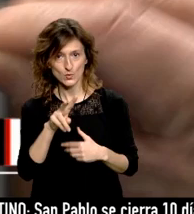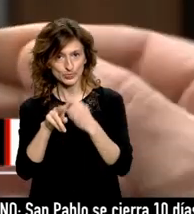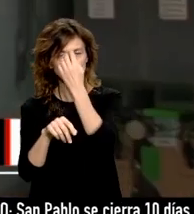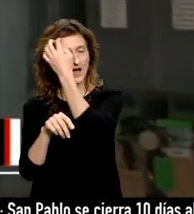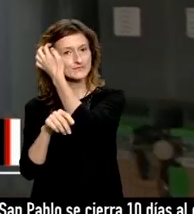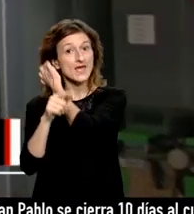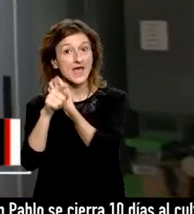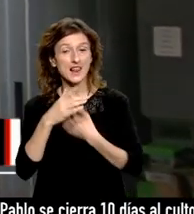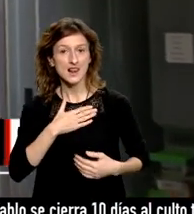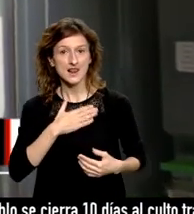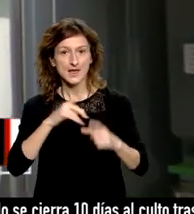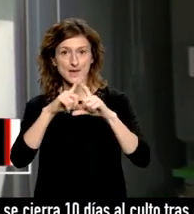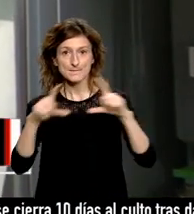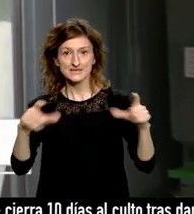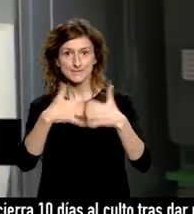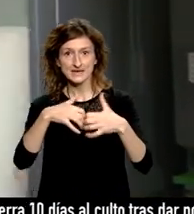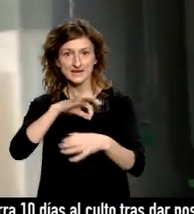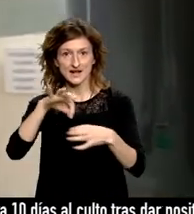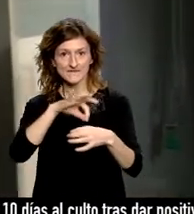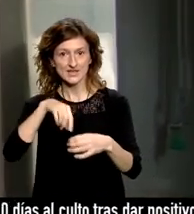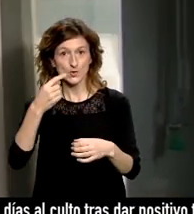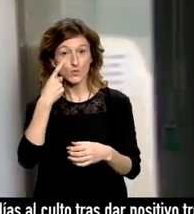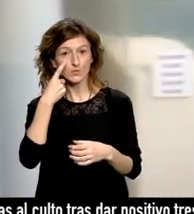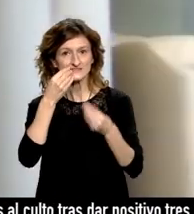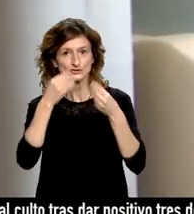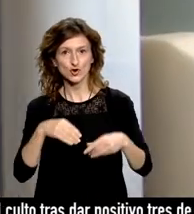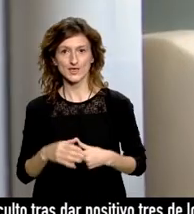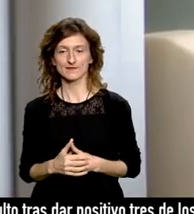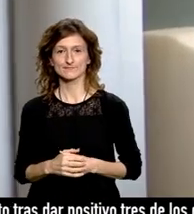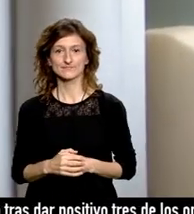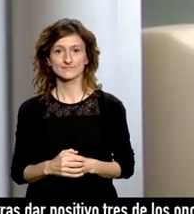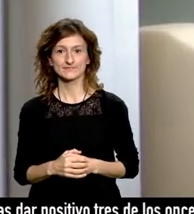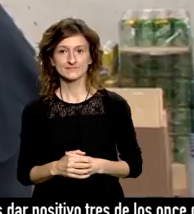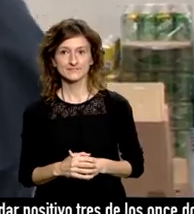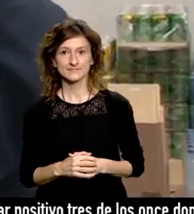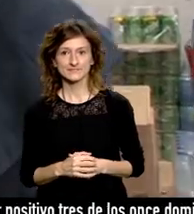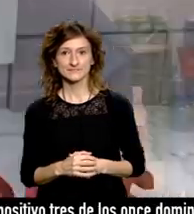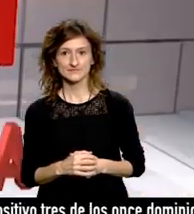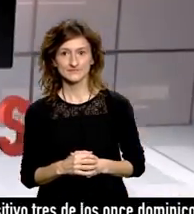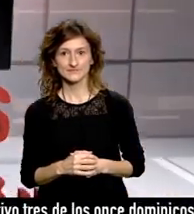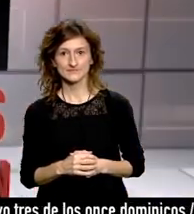división, regenta una empresa de máquinas de café. Luego conocemos su historia.